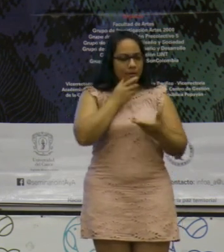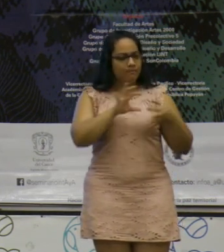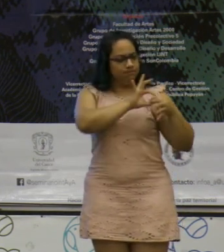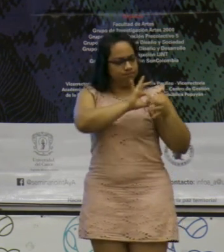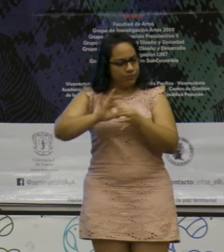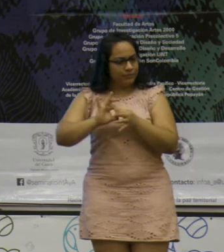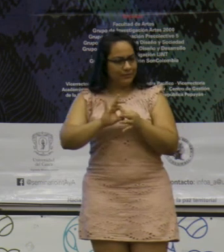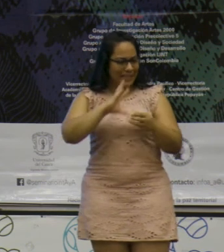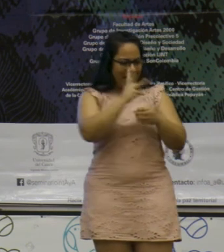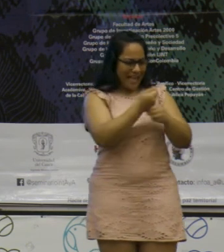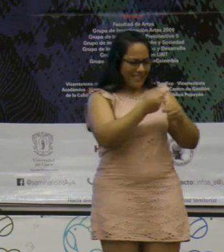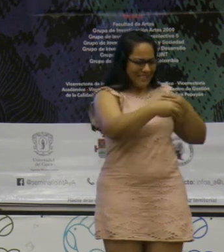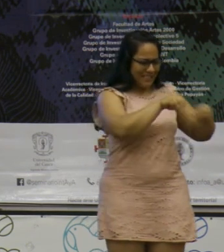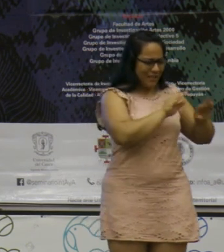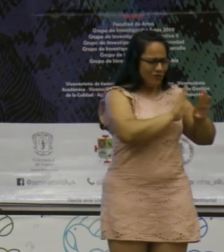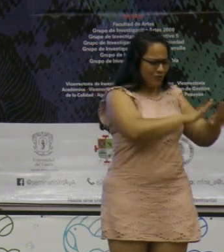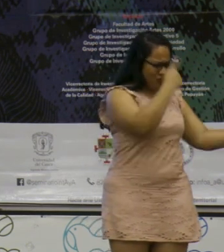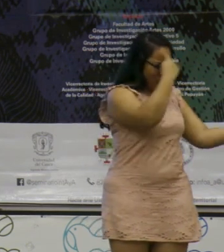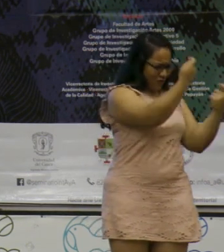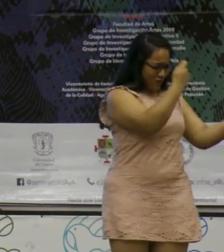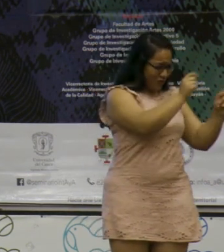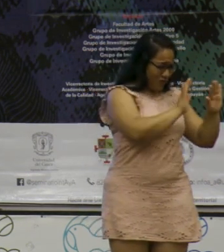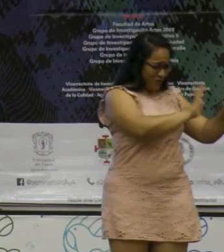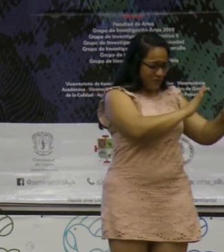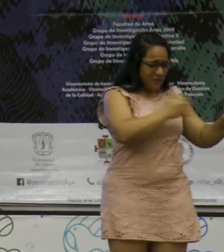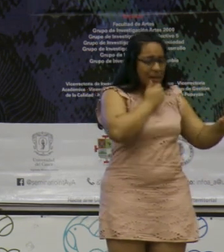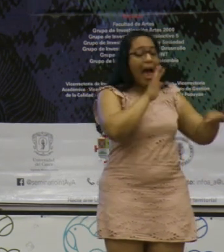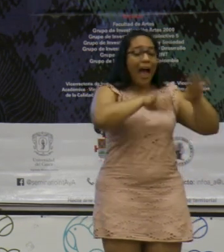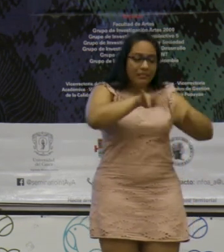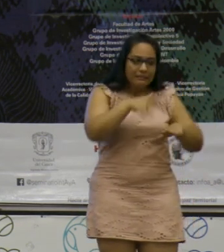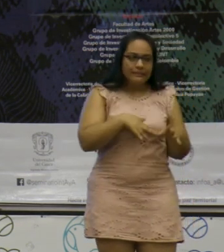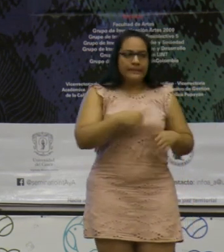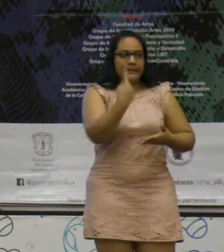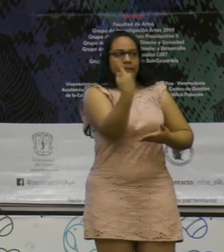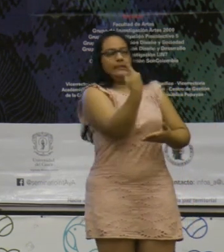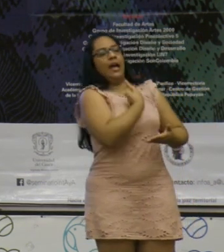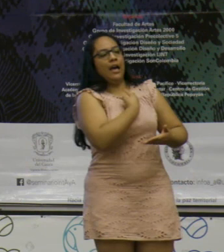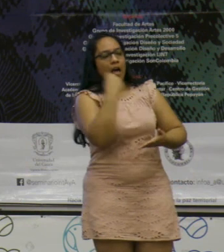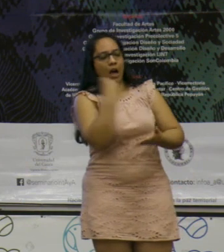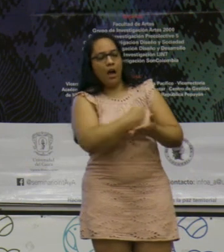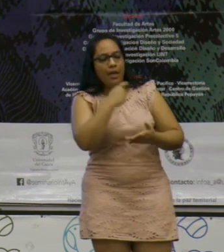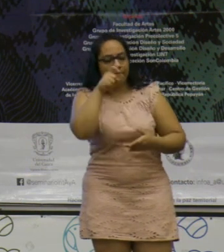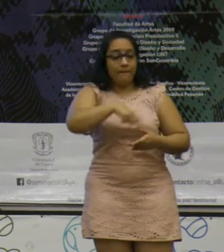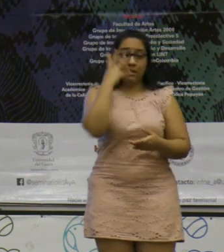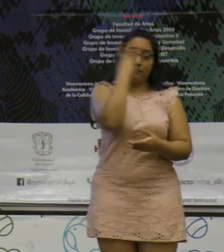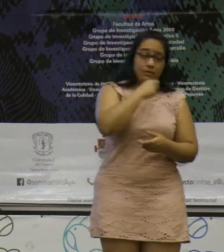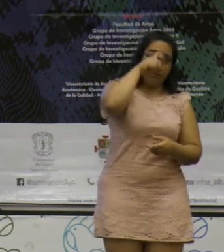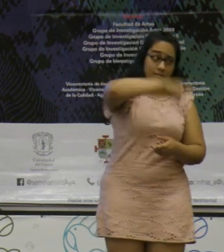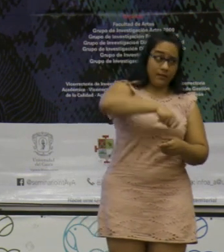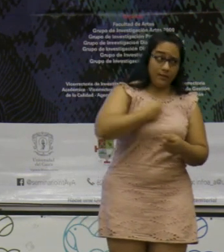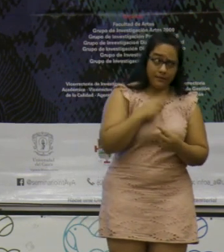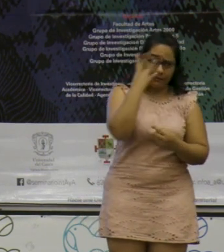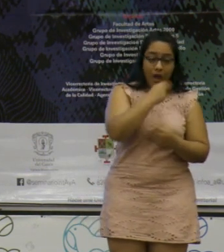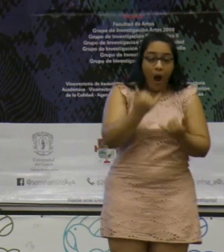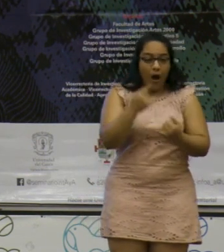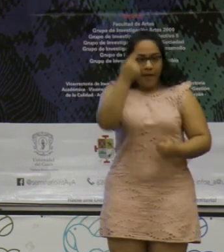de las prácticas estéticas y esteticistas a las cuales también muchas veces se obliga la ilustración, a que debe ser bella, linda, esta cosa enfermiza que